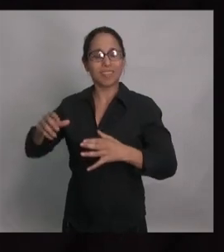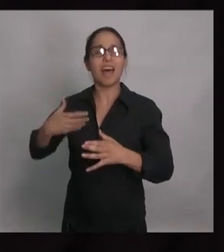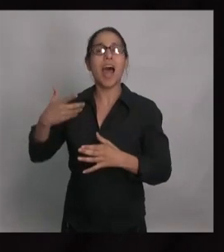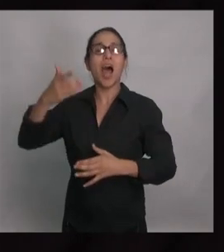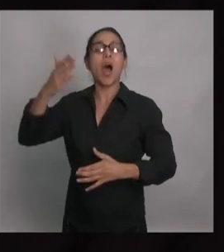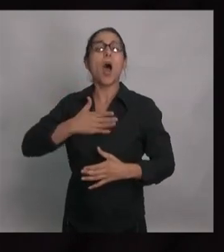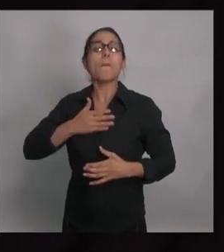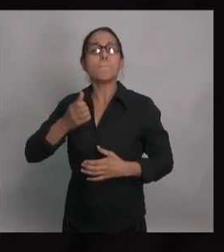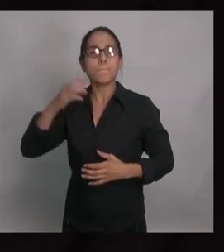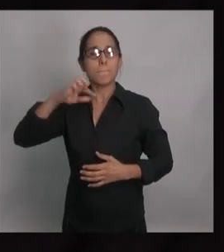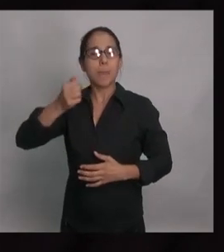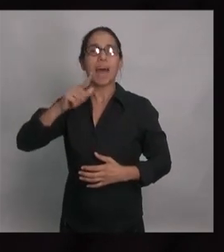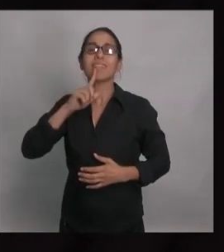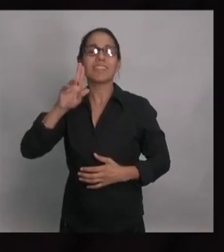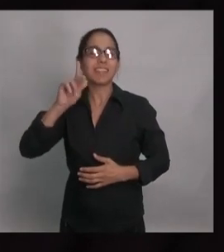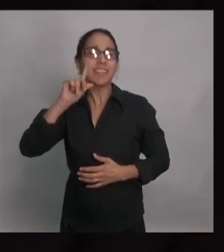orgullo que esté acá con nosotros.